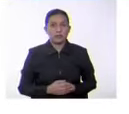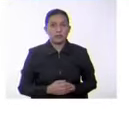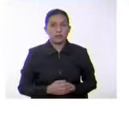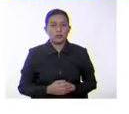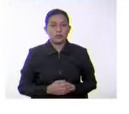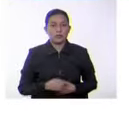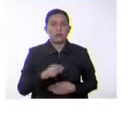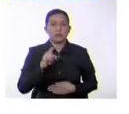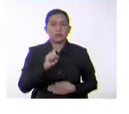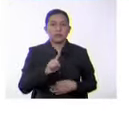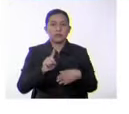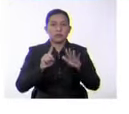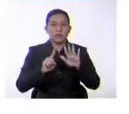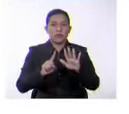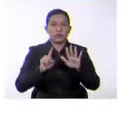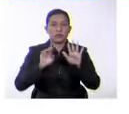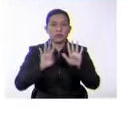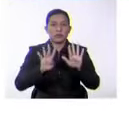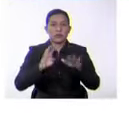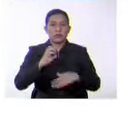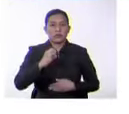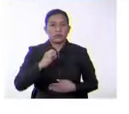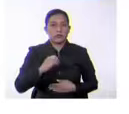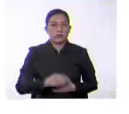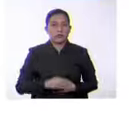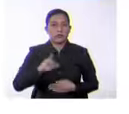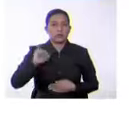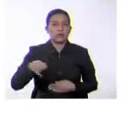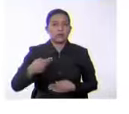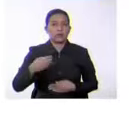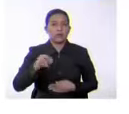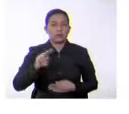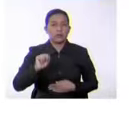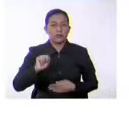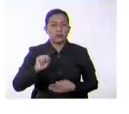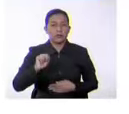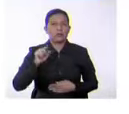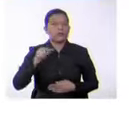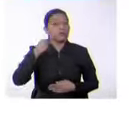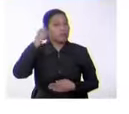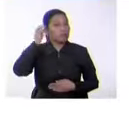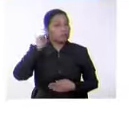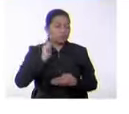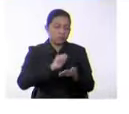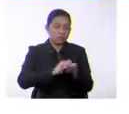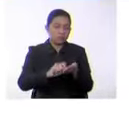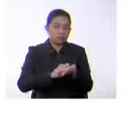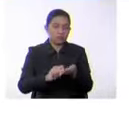Hacia 1690, John Locke escribe el segundo tratado sobre el gobierno civil.